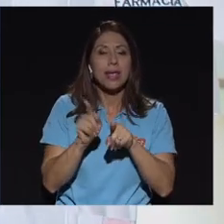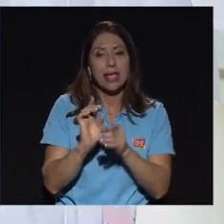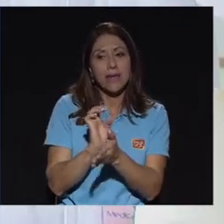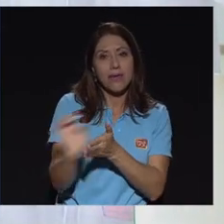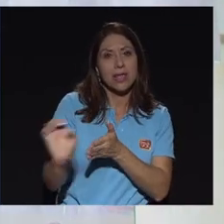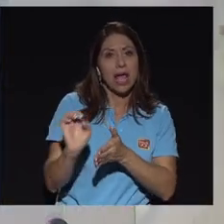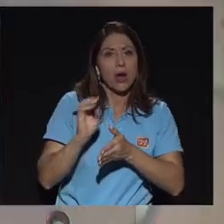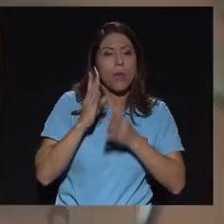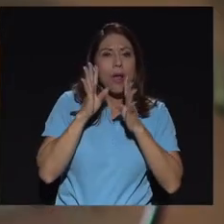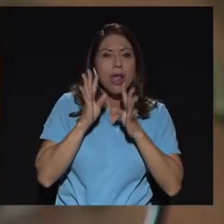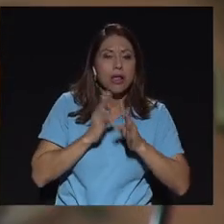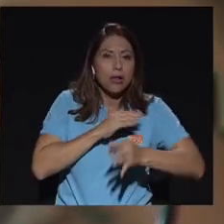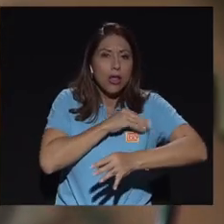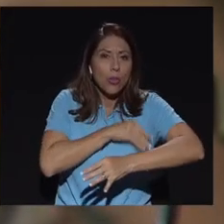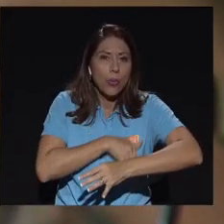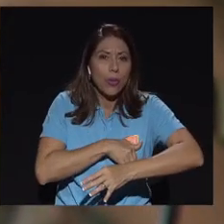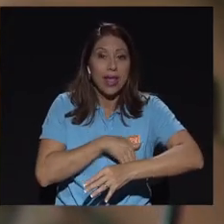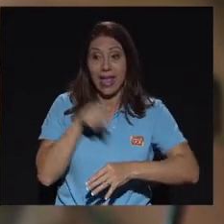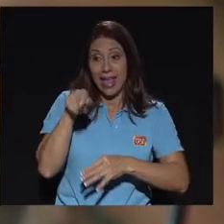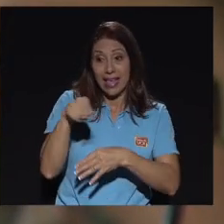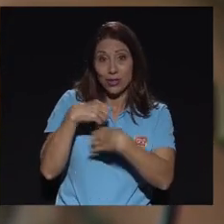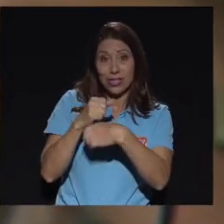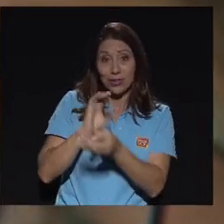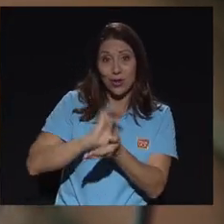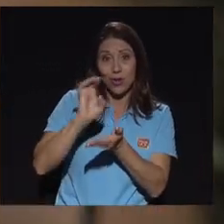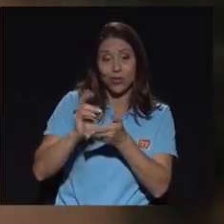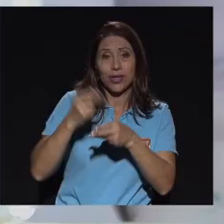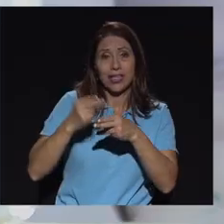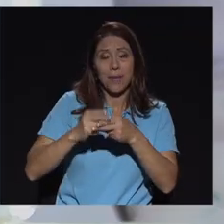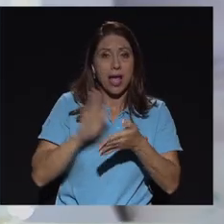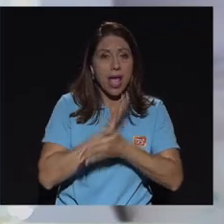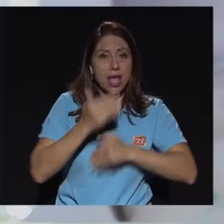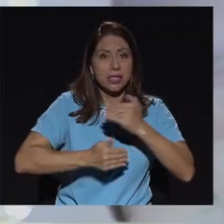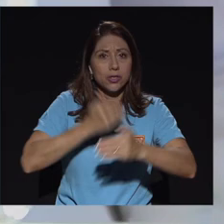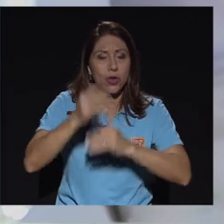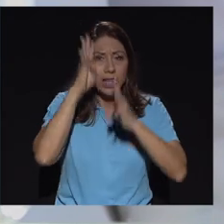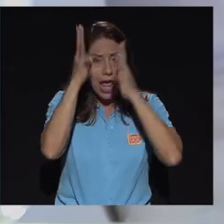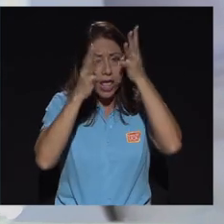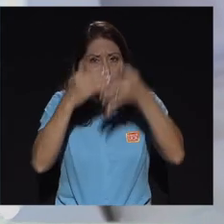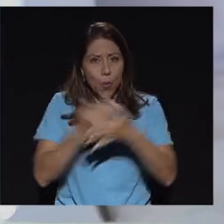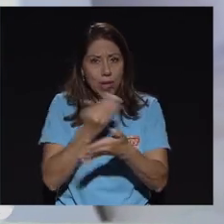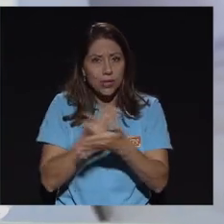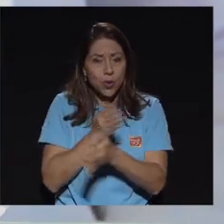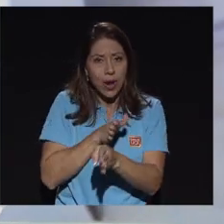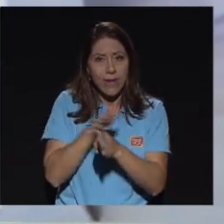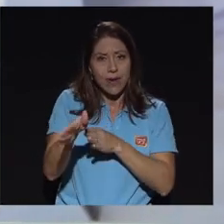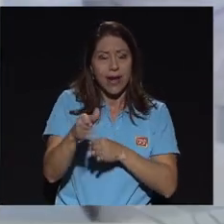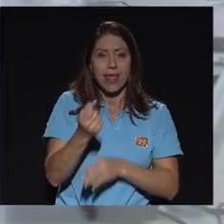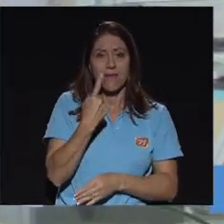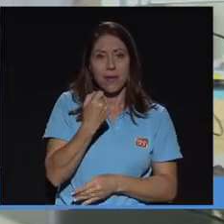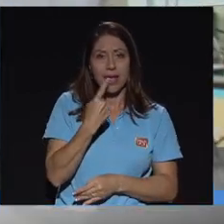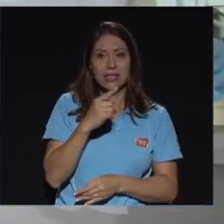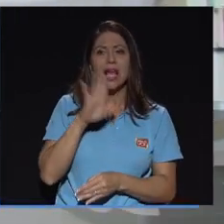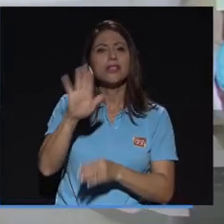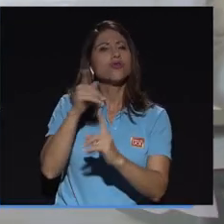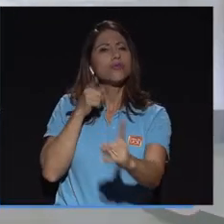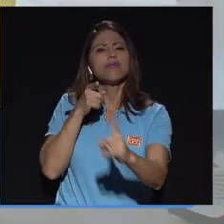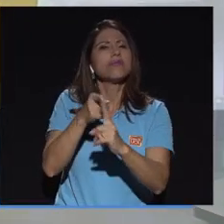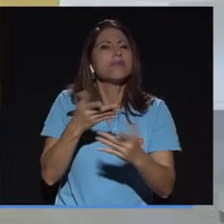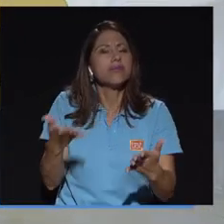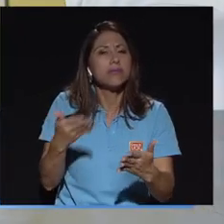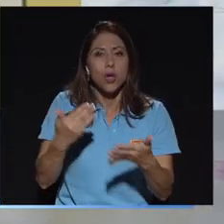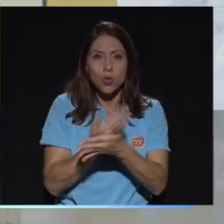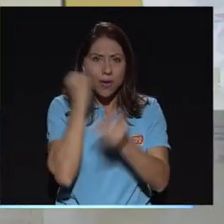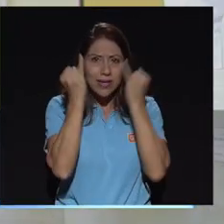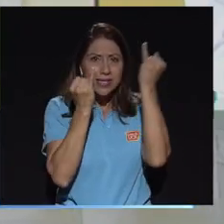antitranspirante. Nubelu fue un proyecto diseñado en el curso Gestión de la Innovación de la Carrera de Farmacia, cuyo fin es